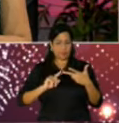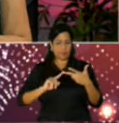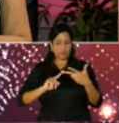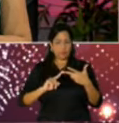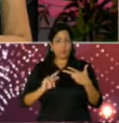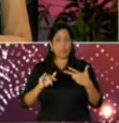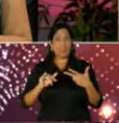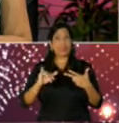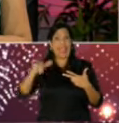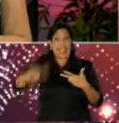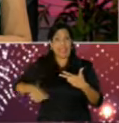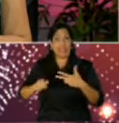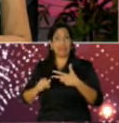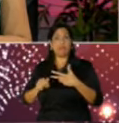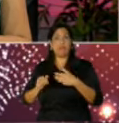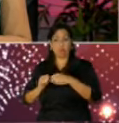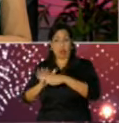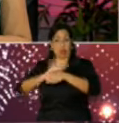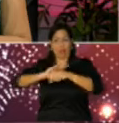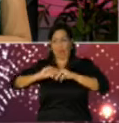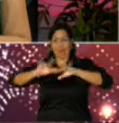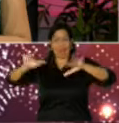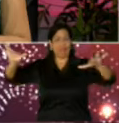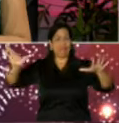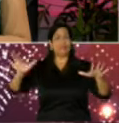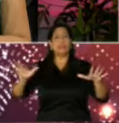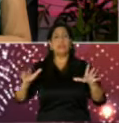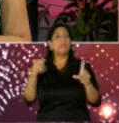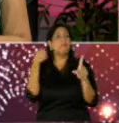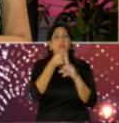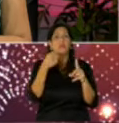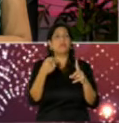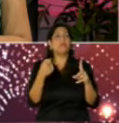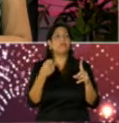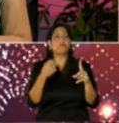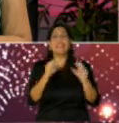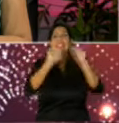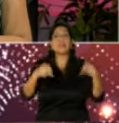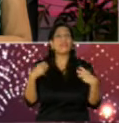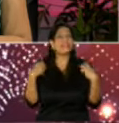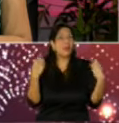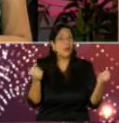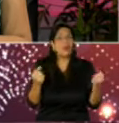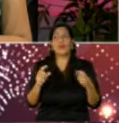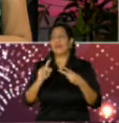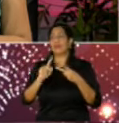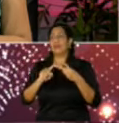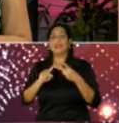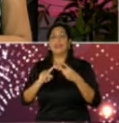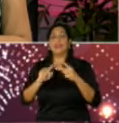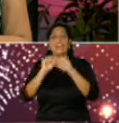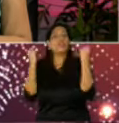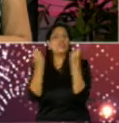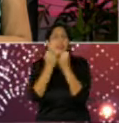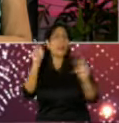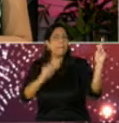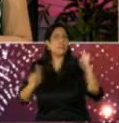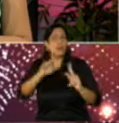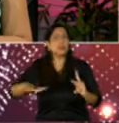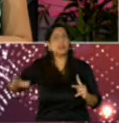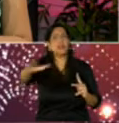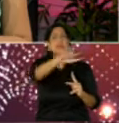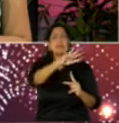esta pandemia puede tener, ¿verdad?, tanto a nivel de los sistemas de salud, de la sociedad, ¿verdad?, y